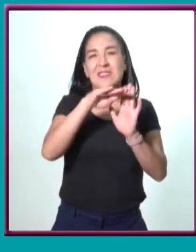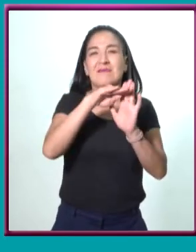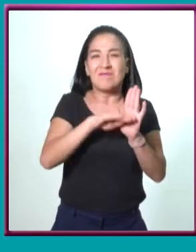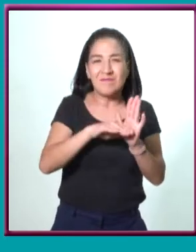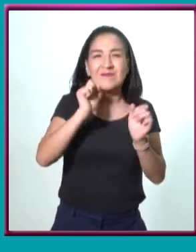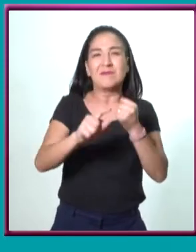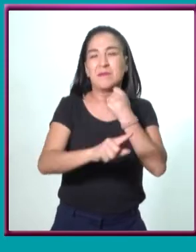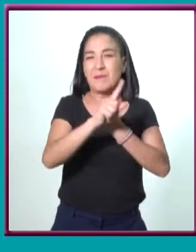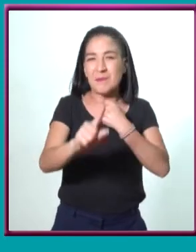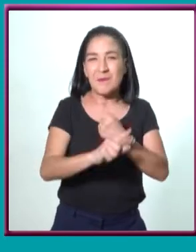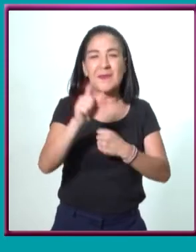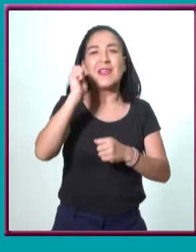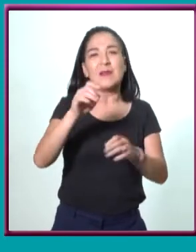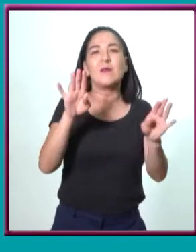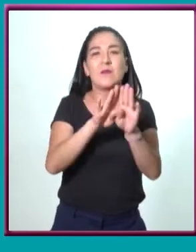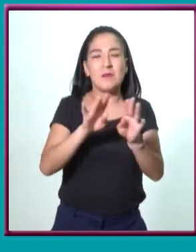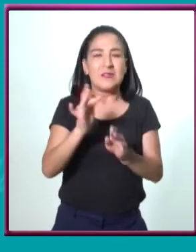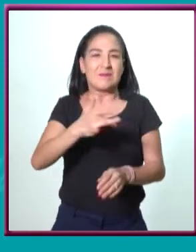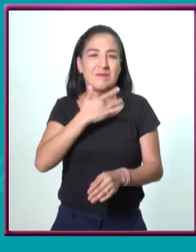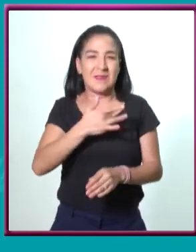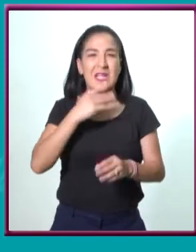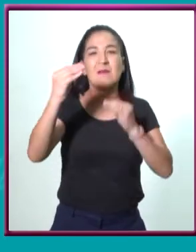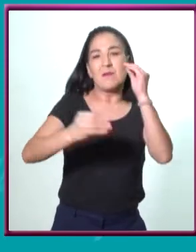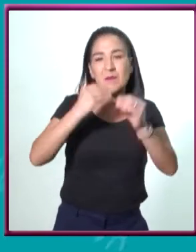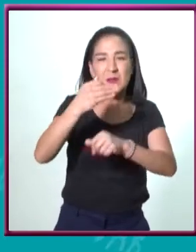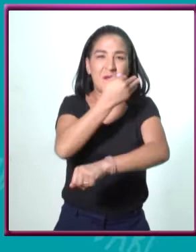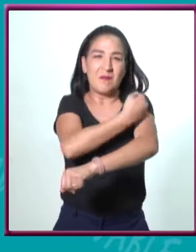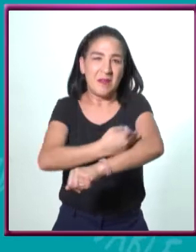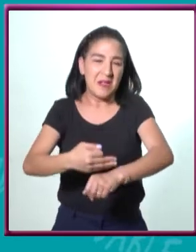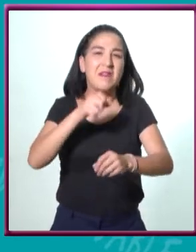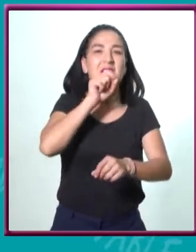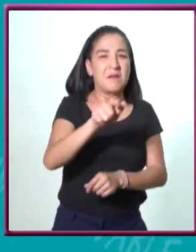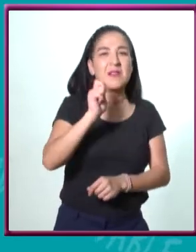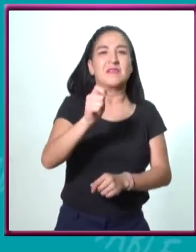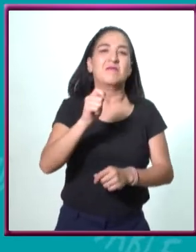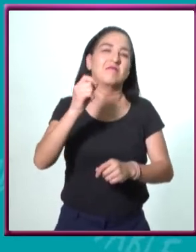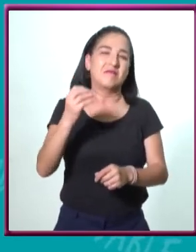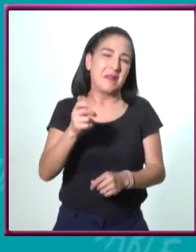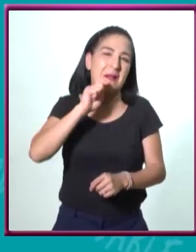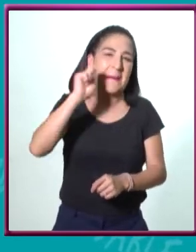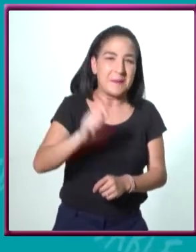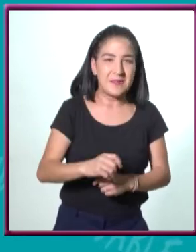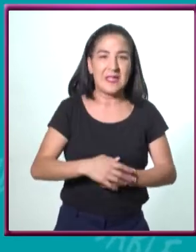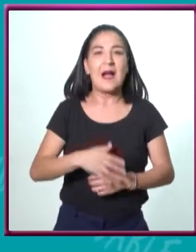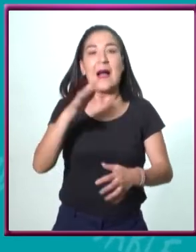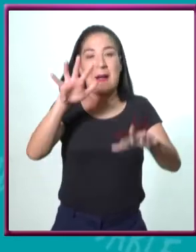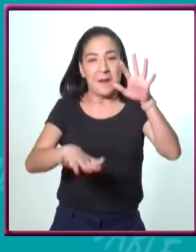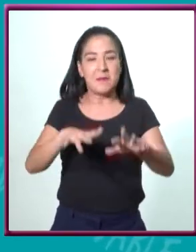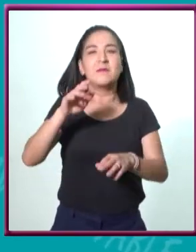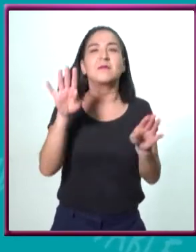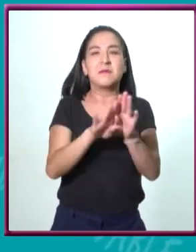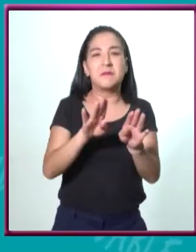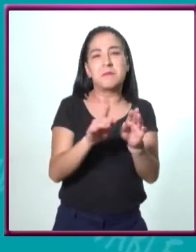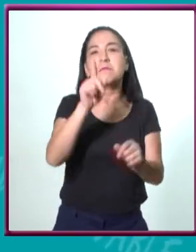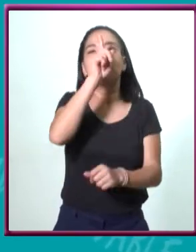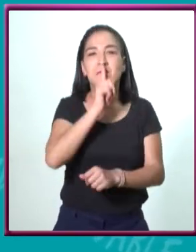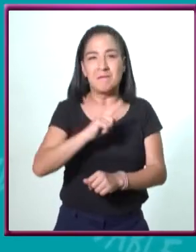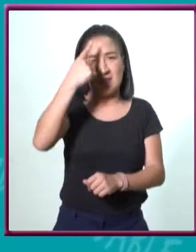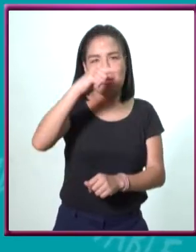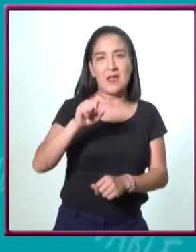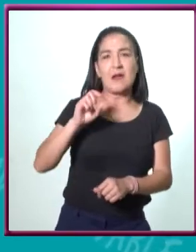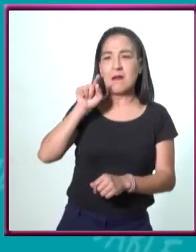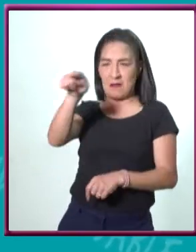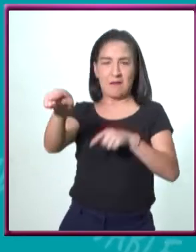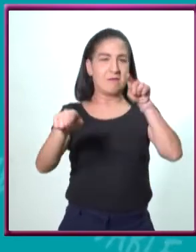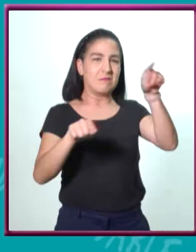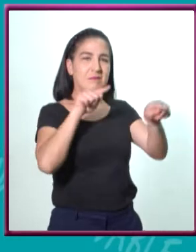problemas, justificar nuestras acciones y evitar conflictos familiares o amistosos. En algunos casos, incluso llegamos a mentir para